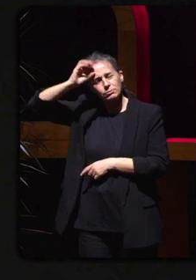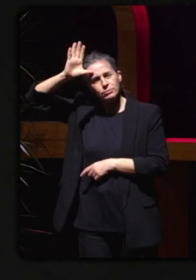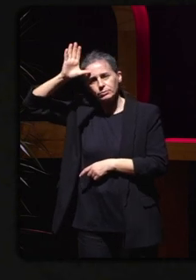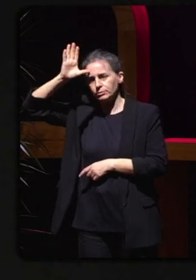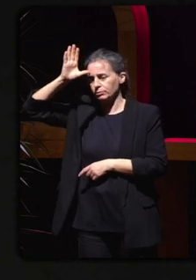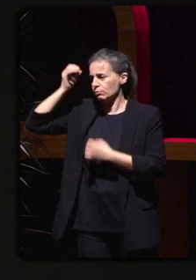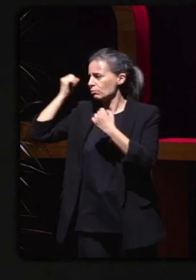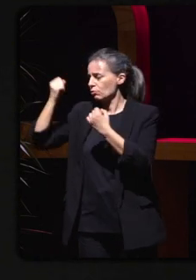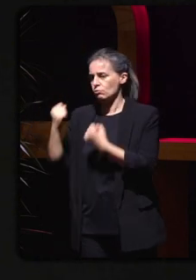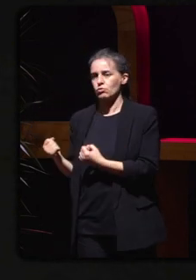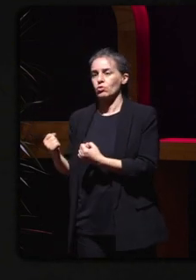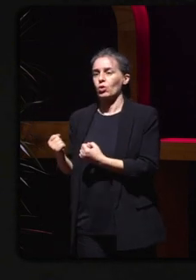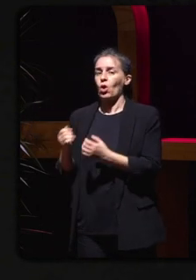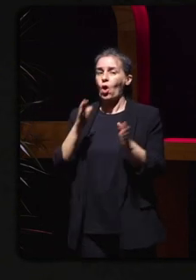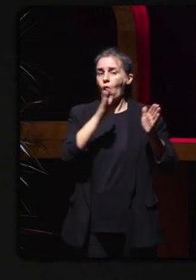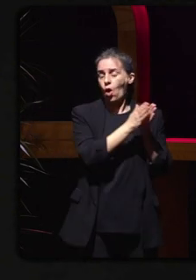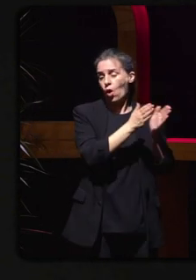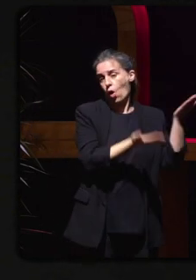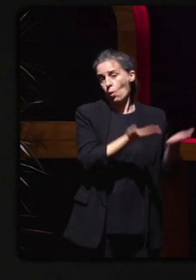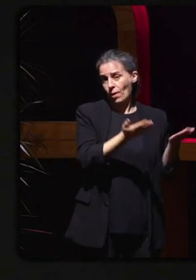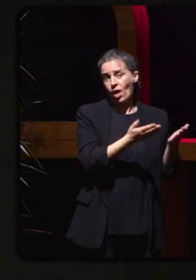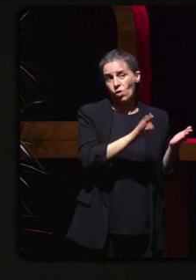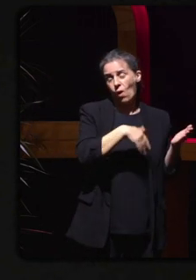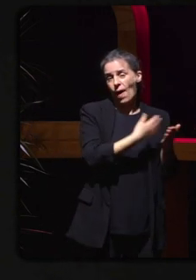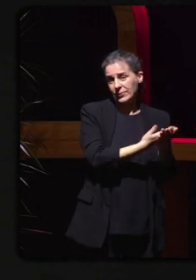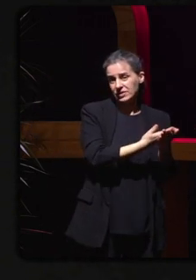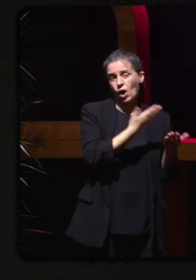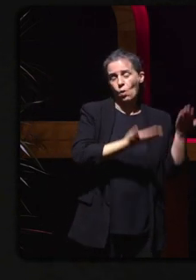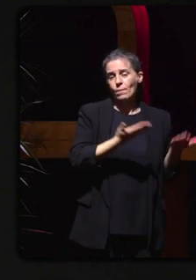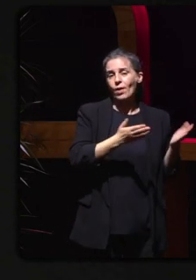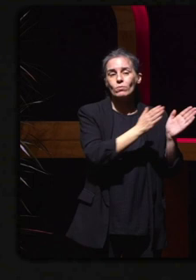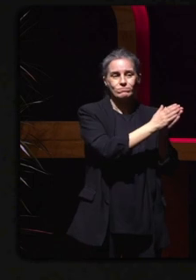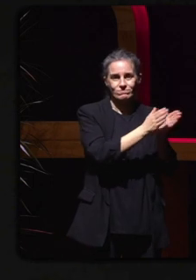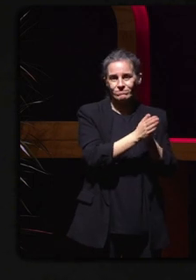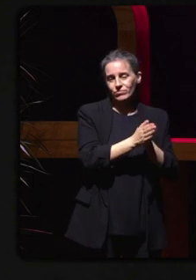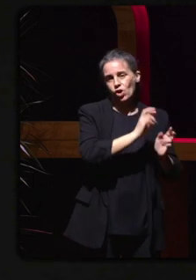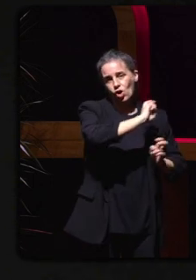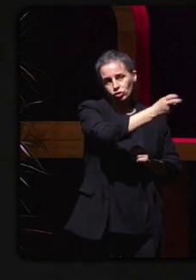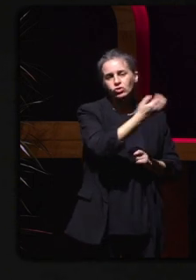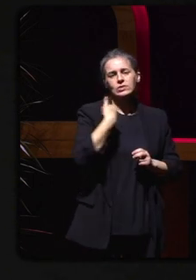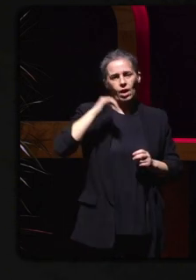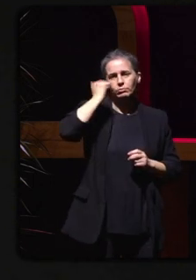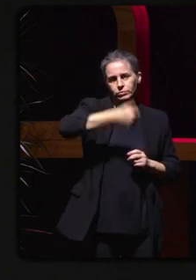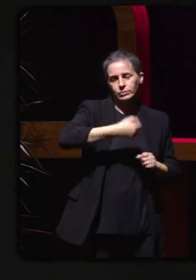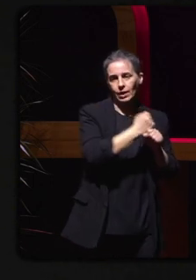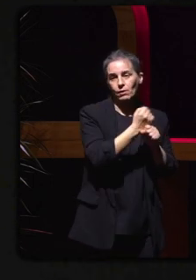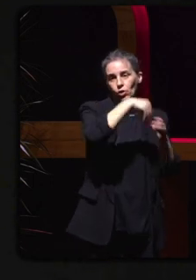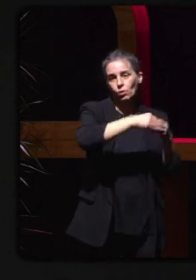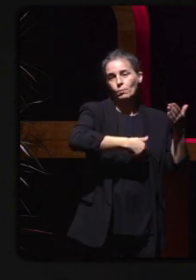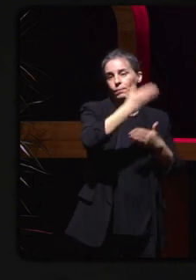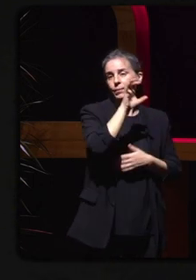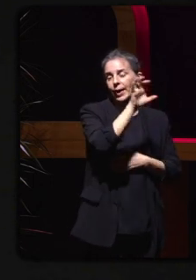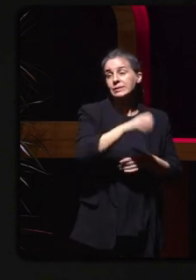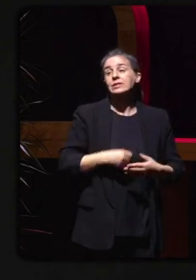algunas de las personas que ya estaban opinando opinando sobre televisión en el país y creo de verdad que ahora mismo